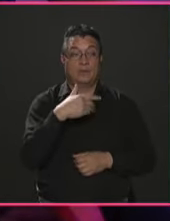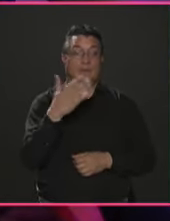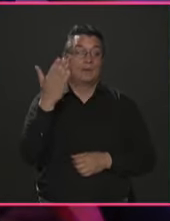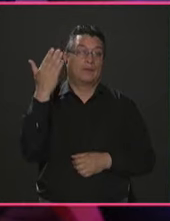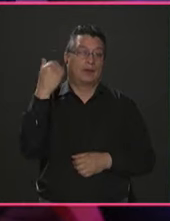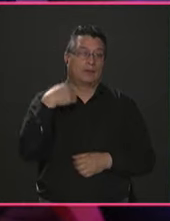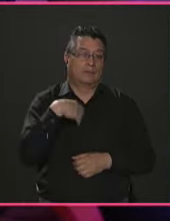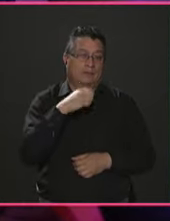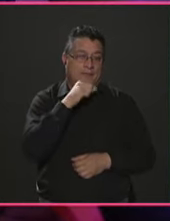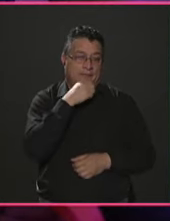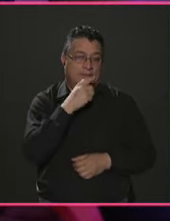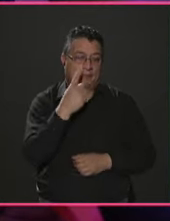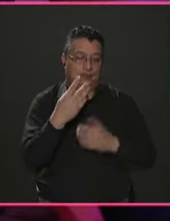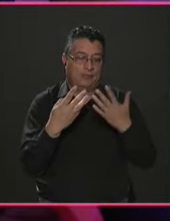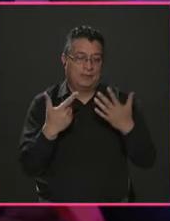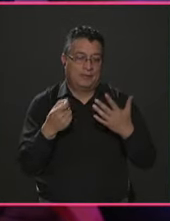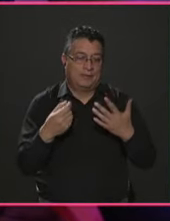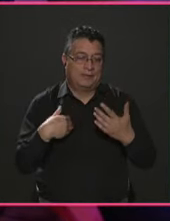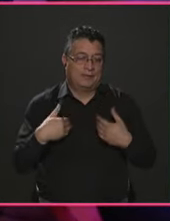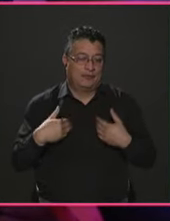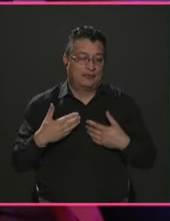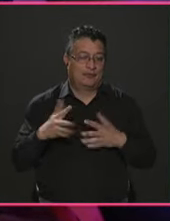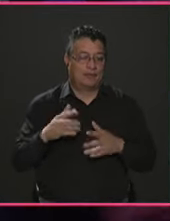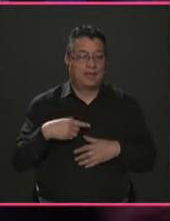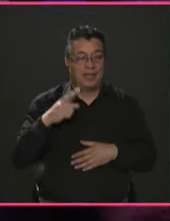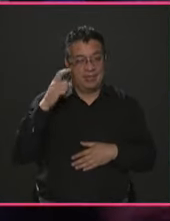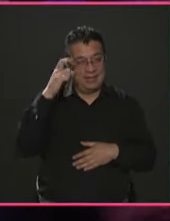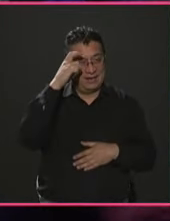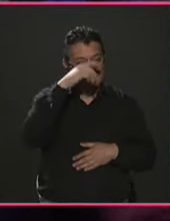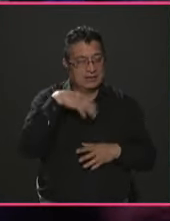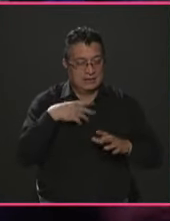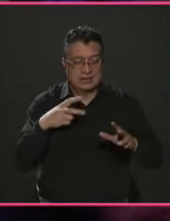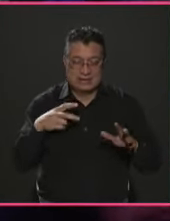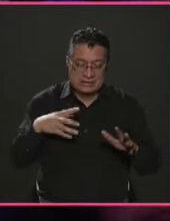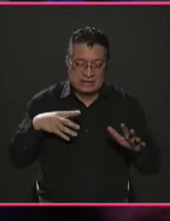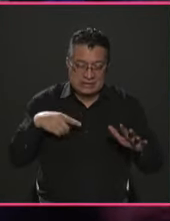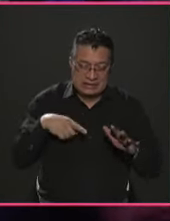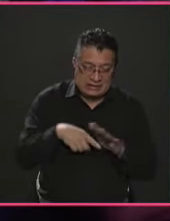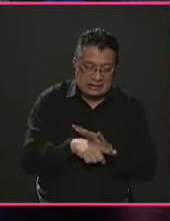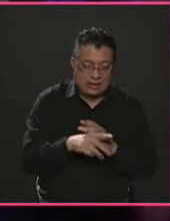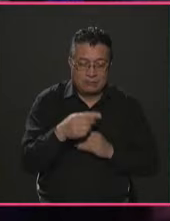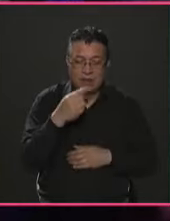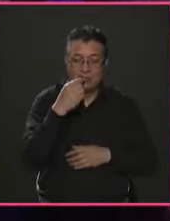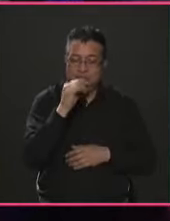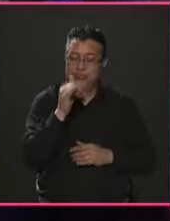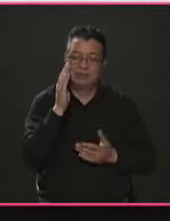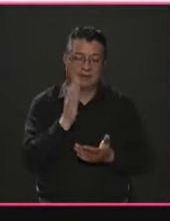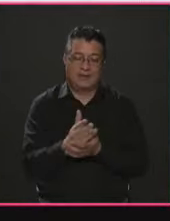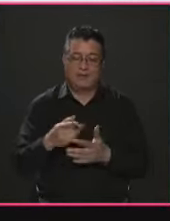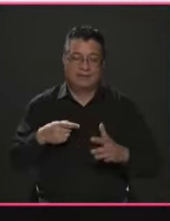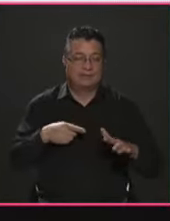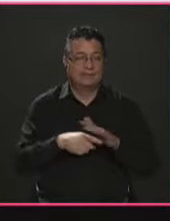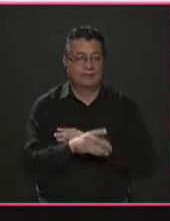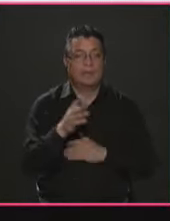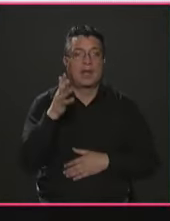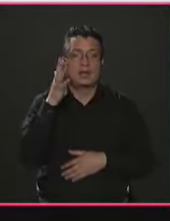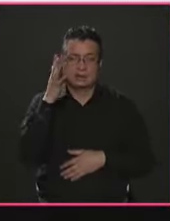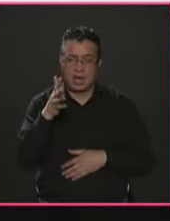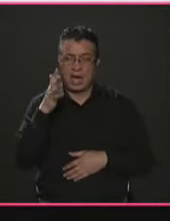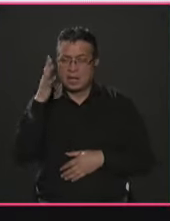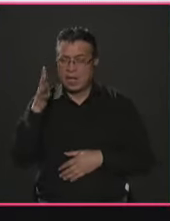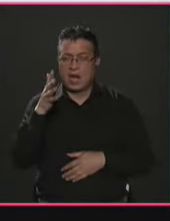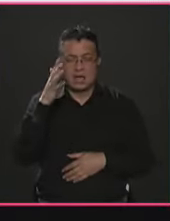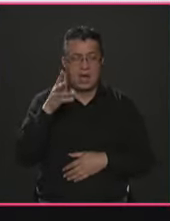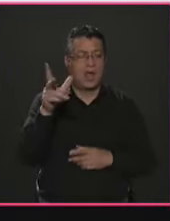70 todavía me cuesta subirme a ese carro pero creo que muy pronto lo haremos sobre todo con todas las charlas que hemos está